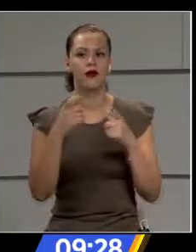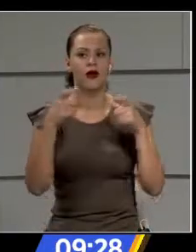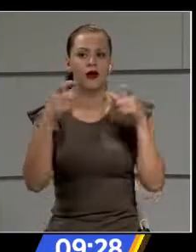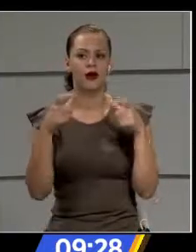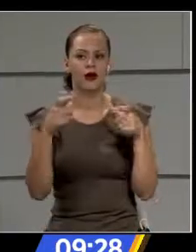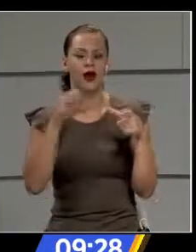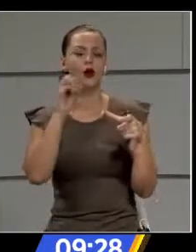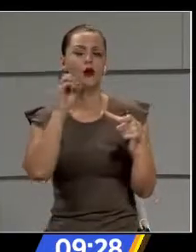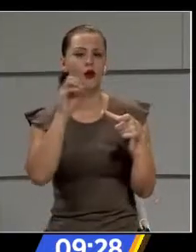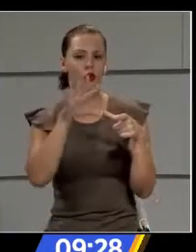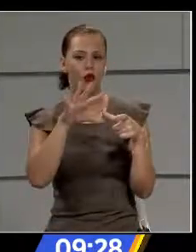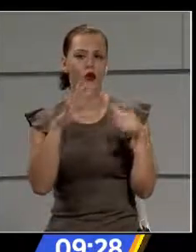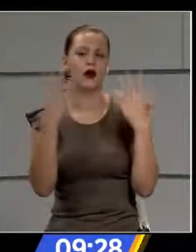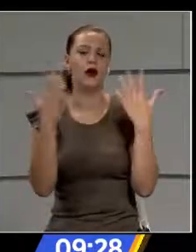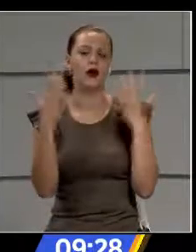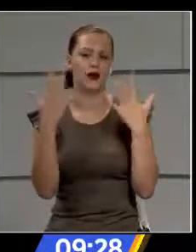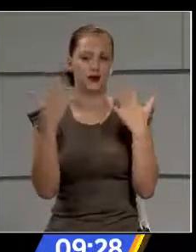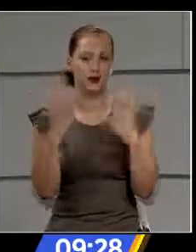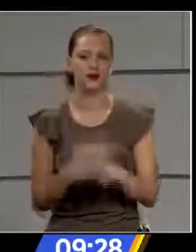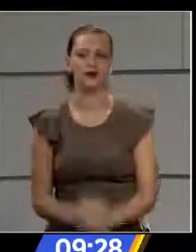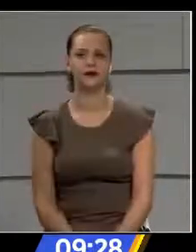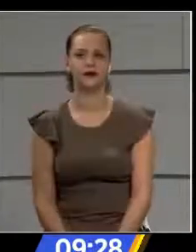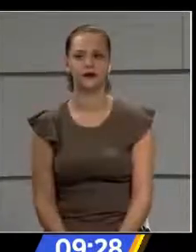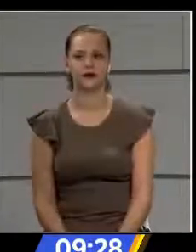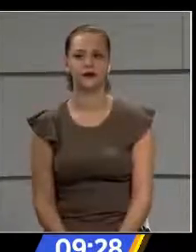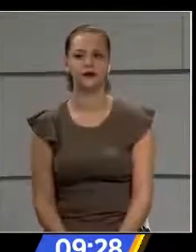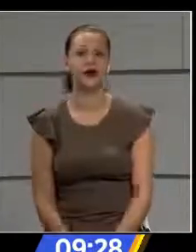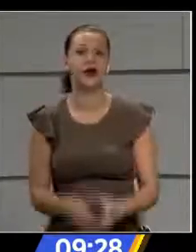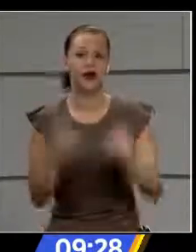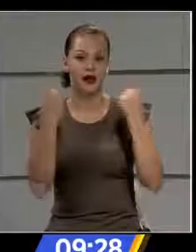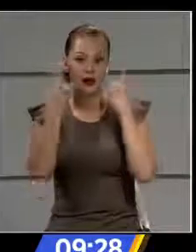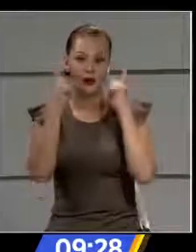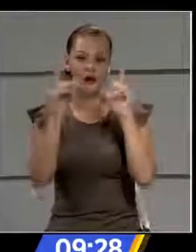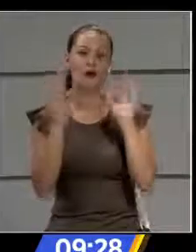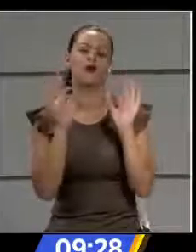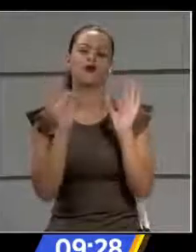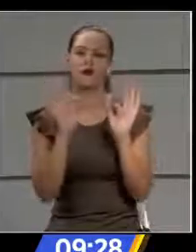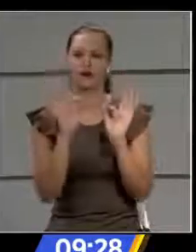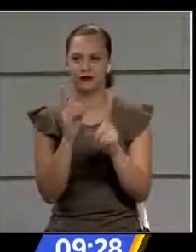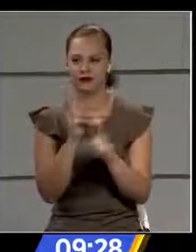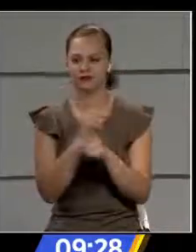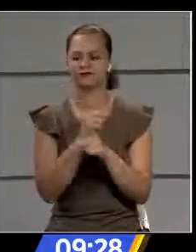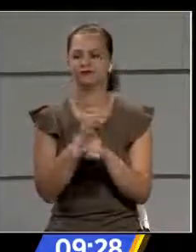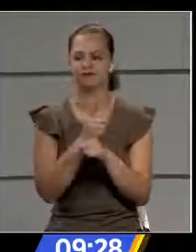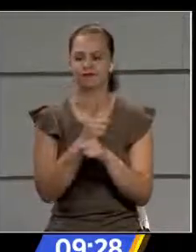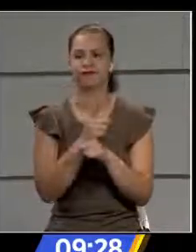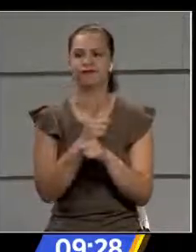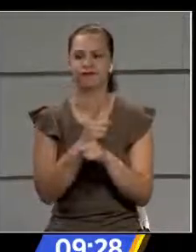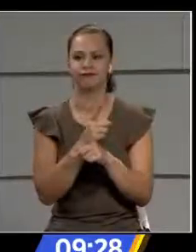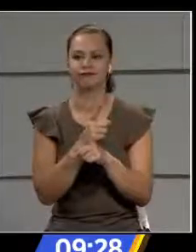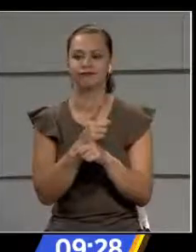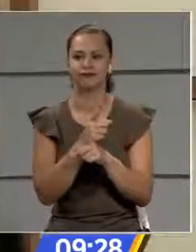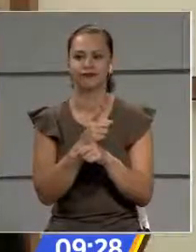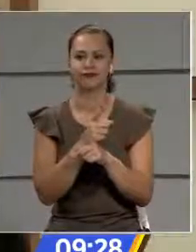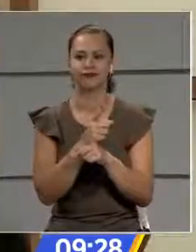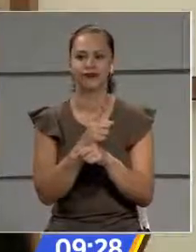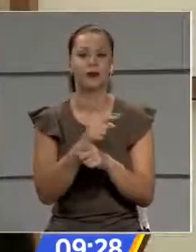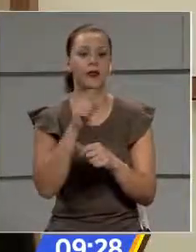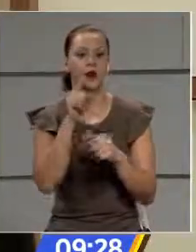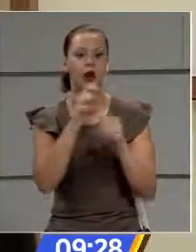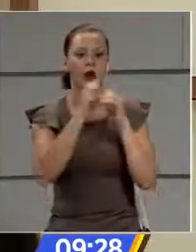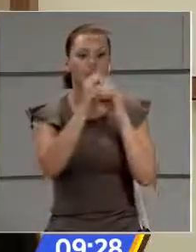Estaba soplando las velas. Ah, lo logró, muy bien. Perfecto. Exactamente. Sopló entonces